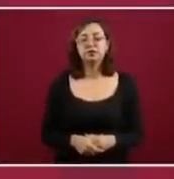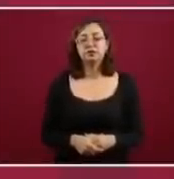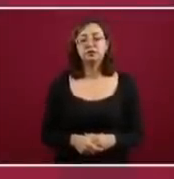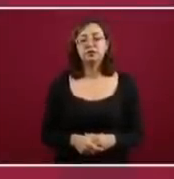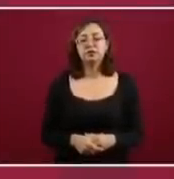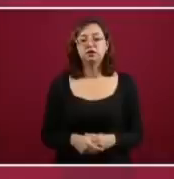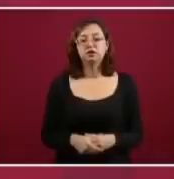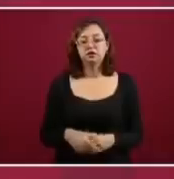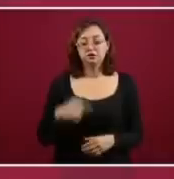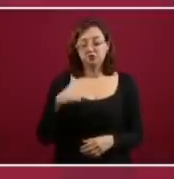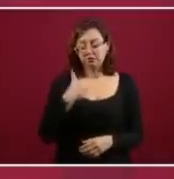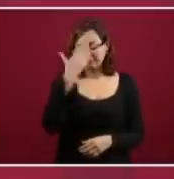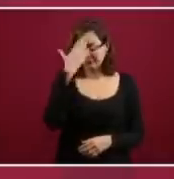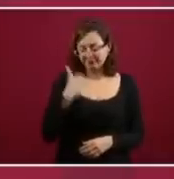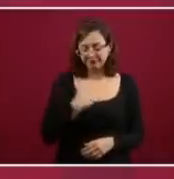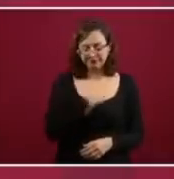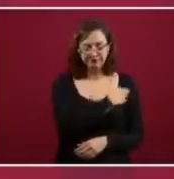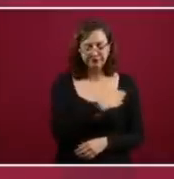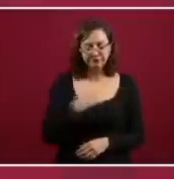o sea me voy a persignar